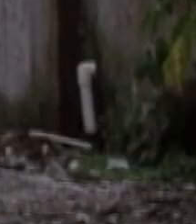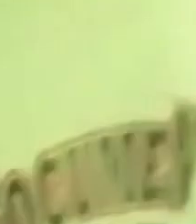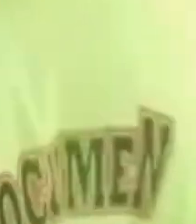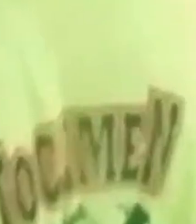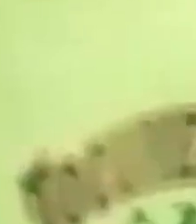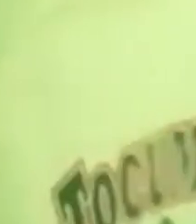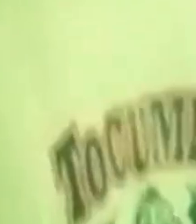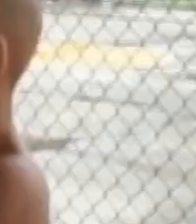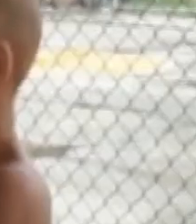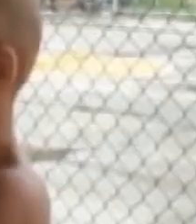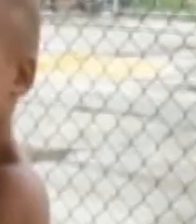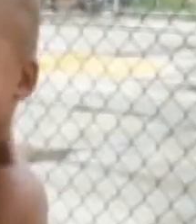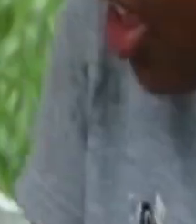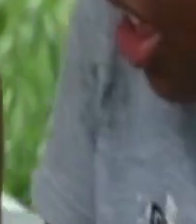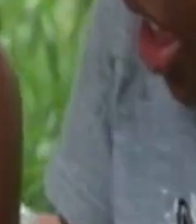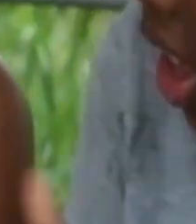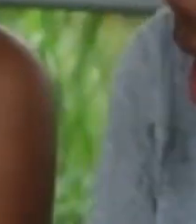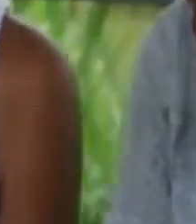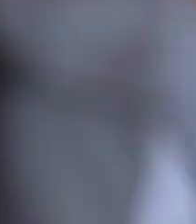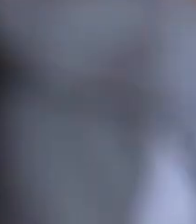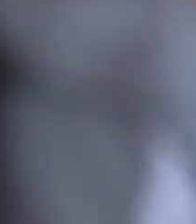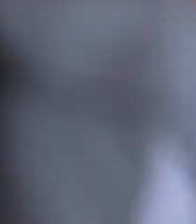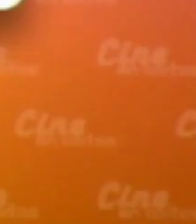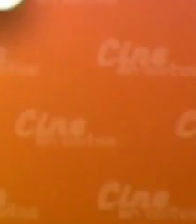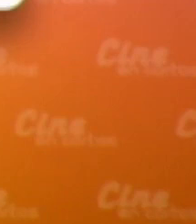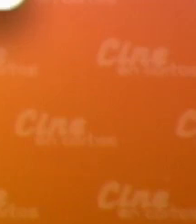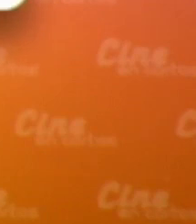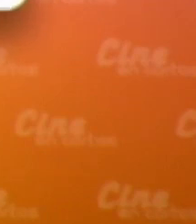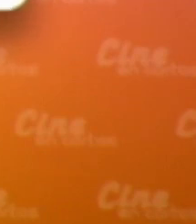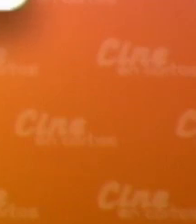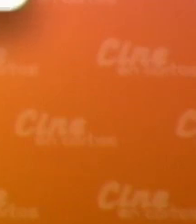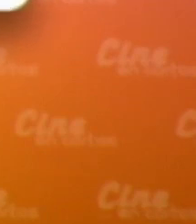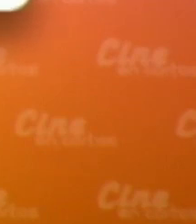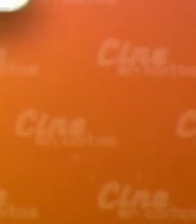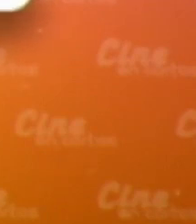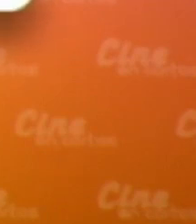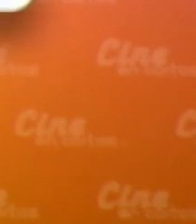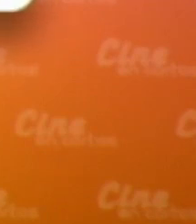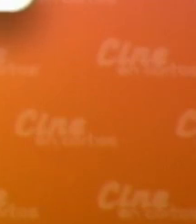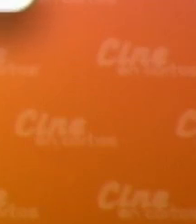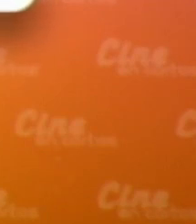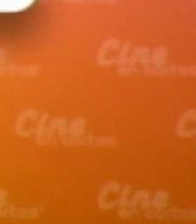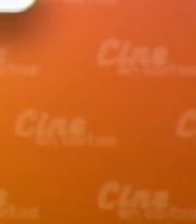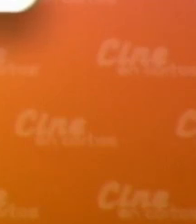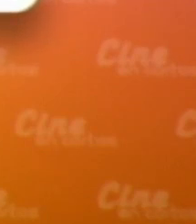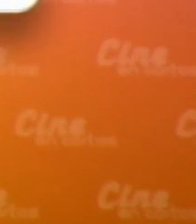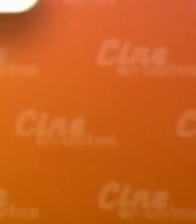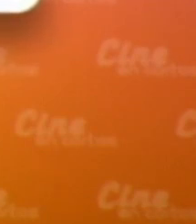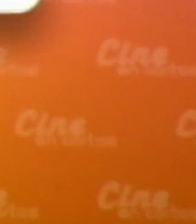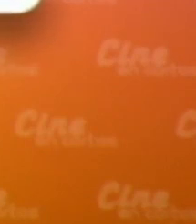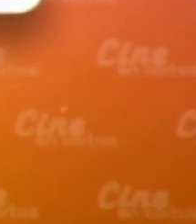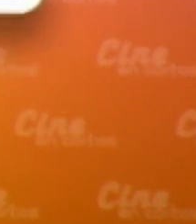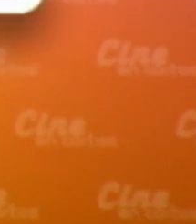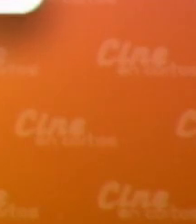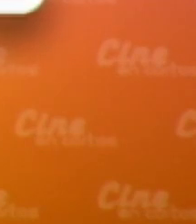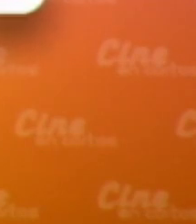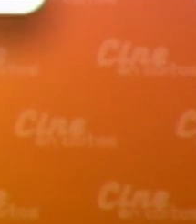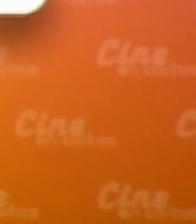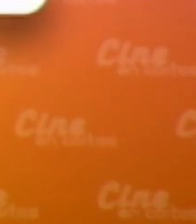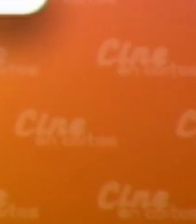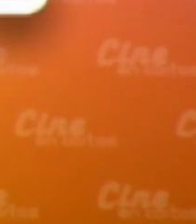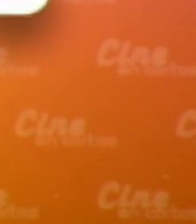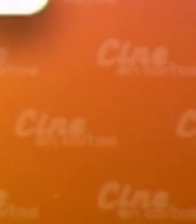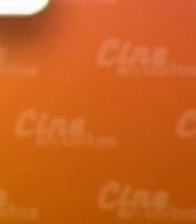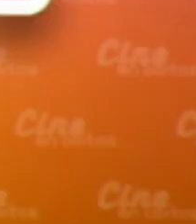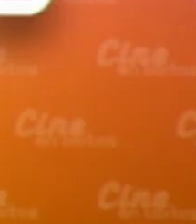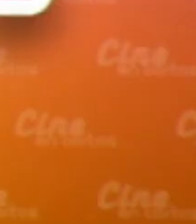en el ámbito artístico, obviamente que cambias muchas cosas. Son los temas en Cine en Cortos. Este jueves a